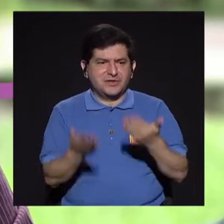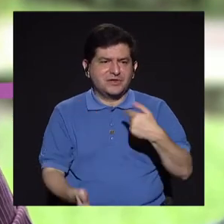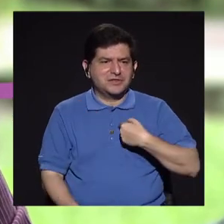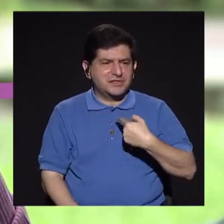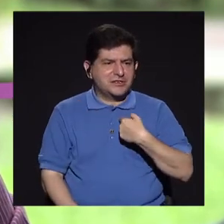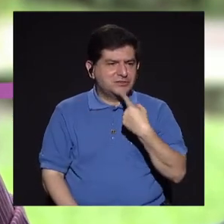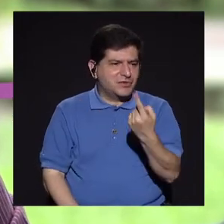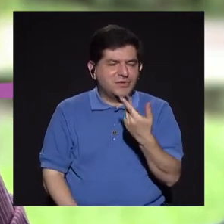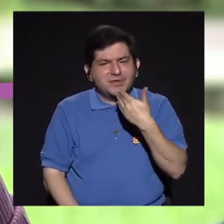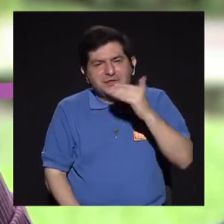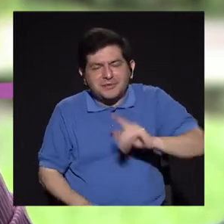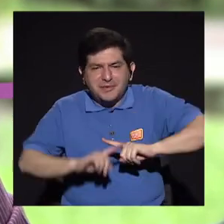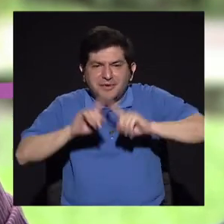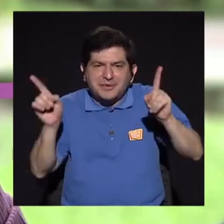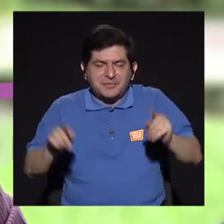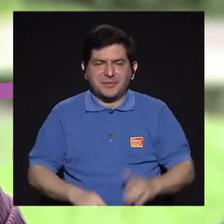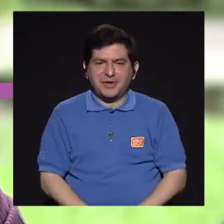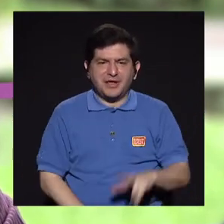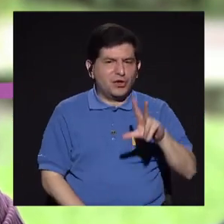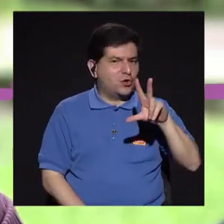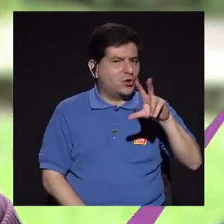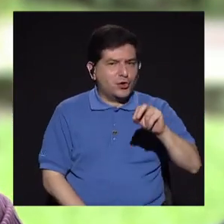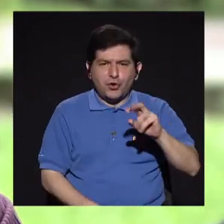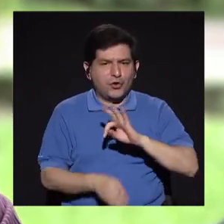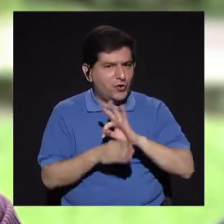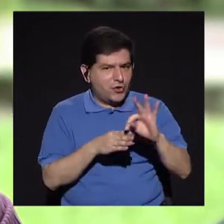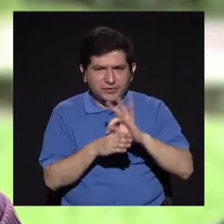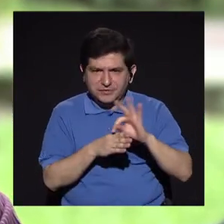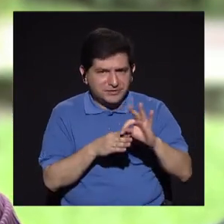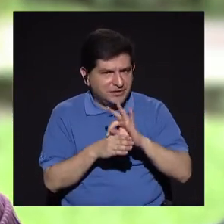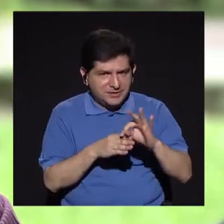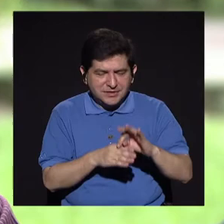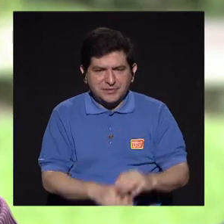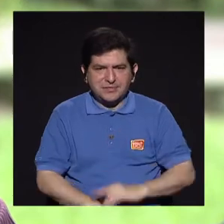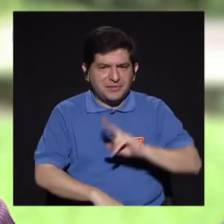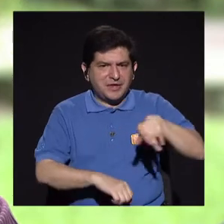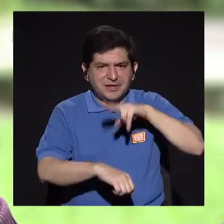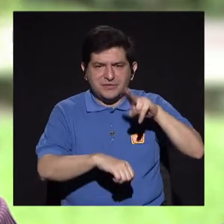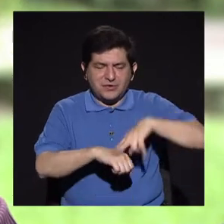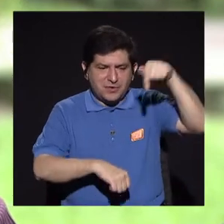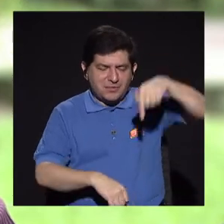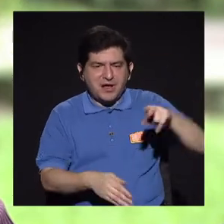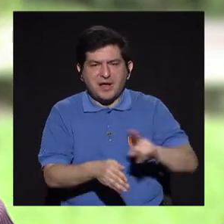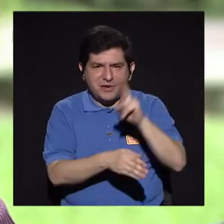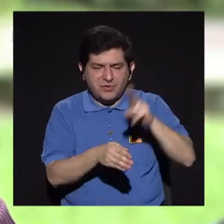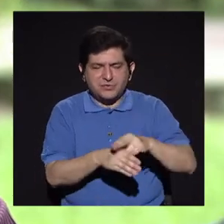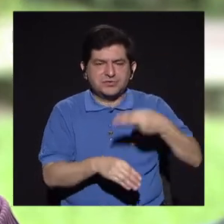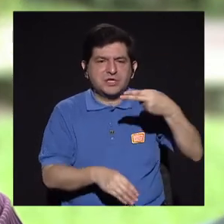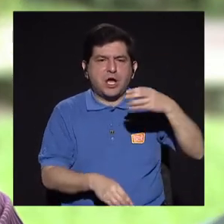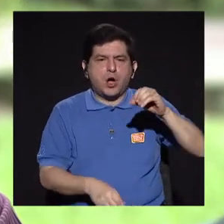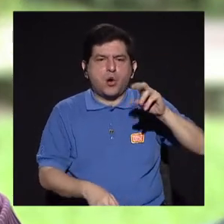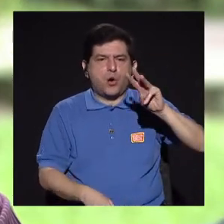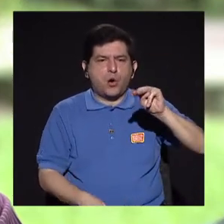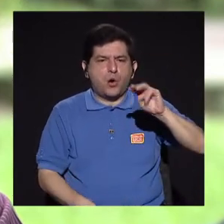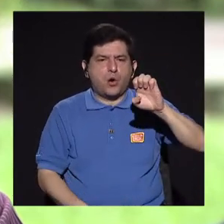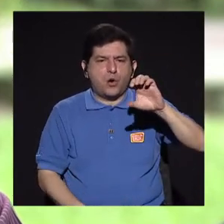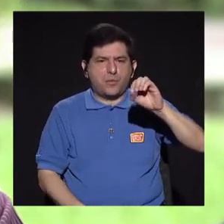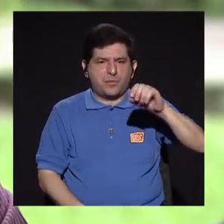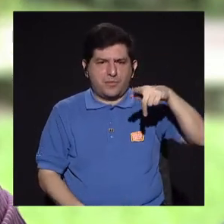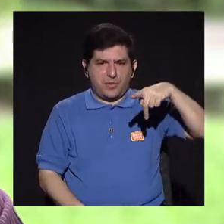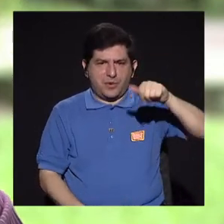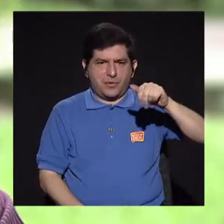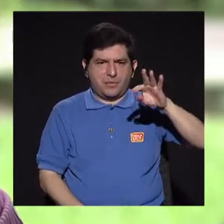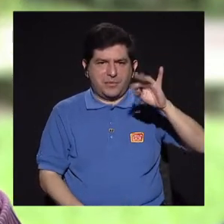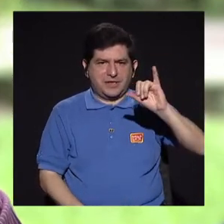a la hora de decirlo de esta manera, pero que no es un tratamiento, digamos, como normalmente aquí se utiliza la homeopatía, que las personas